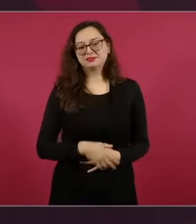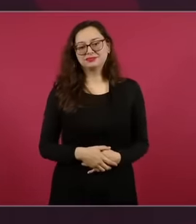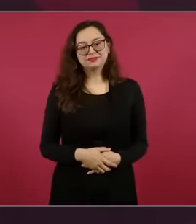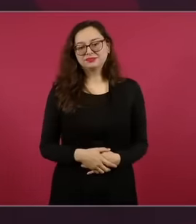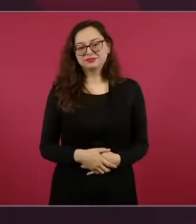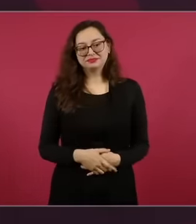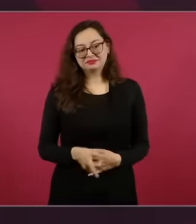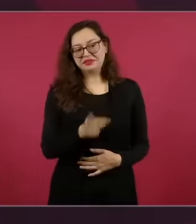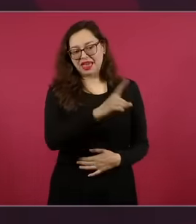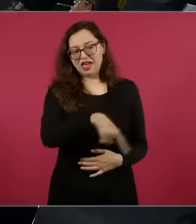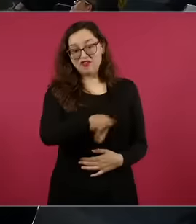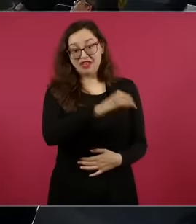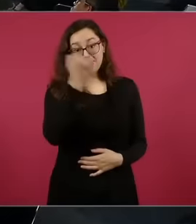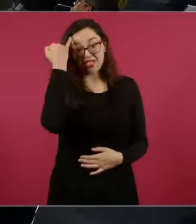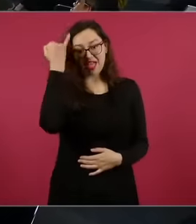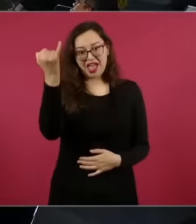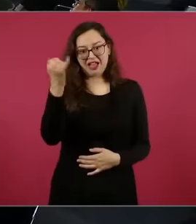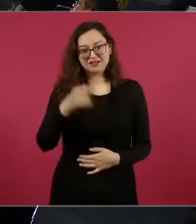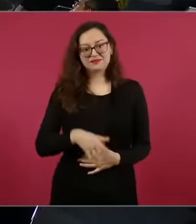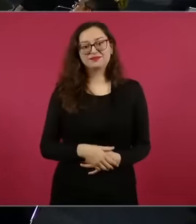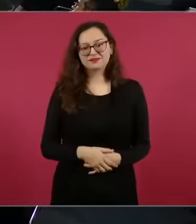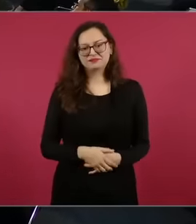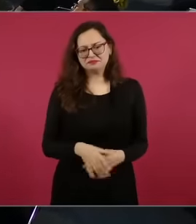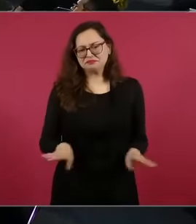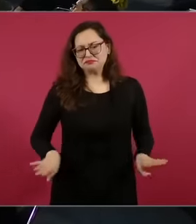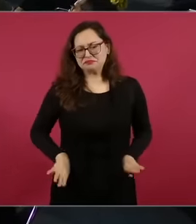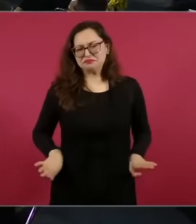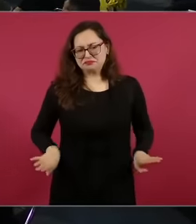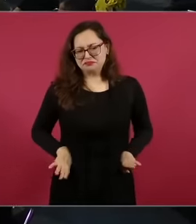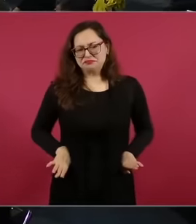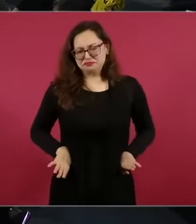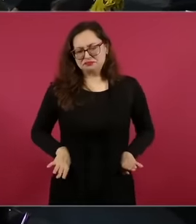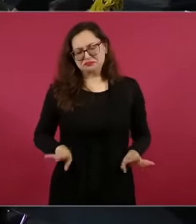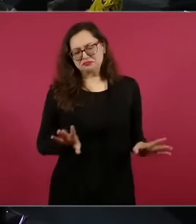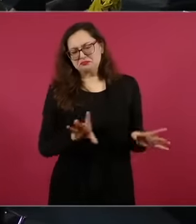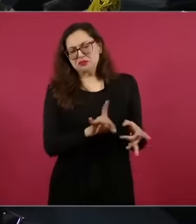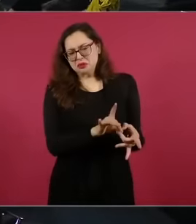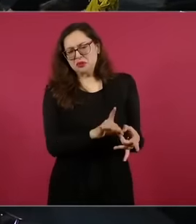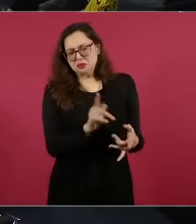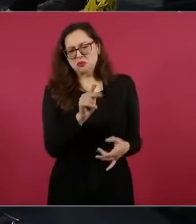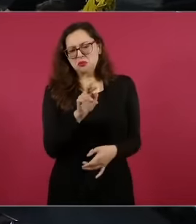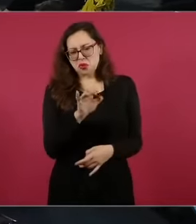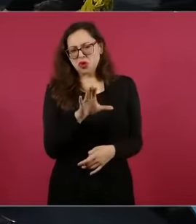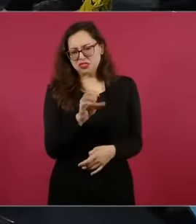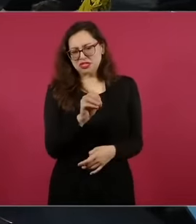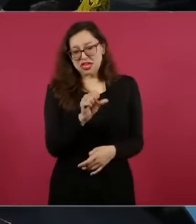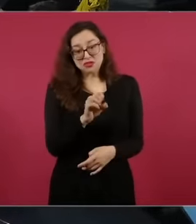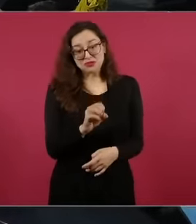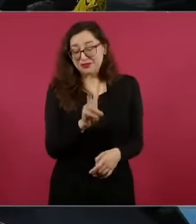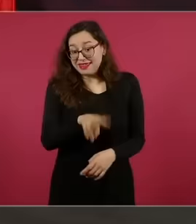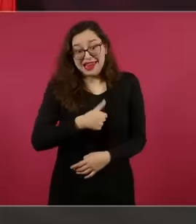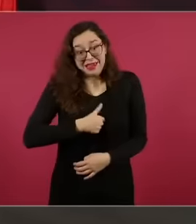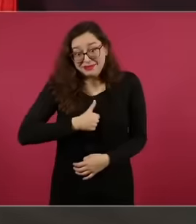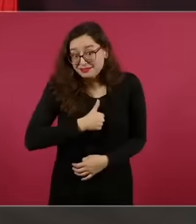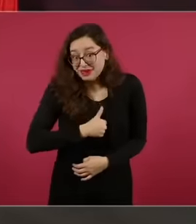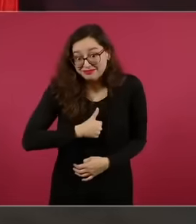conservadores reaccionarios. Va muy acorde con lo que es proceso ahora. Lo lamento